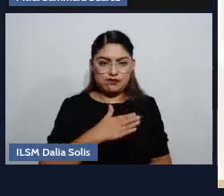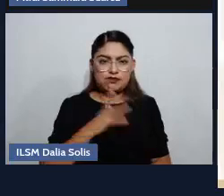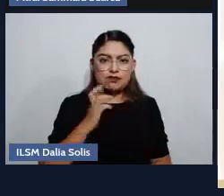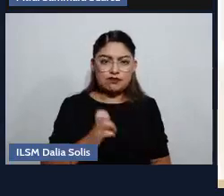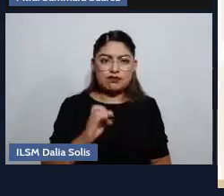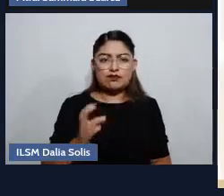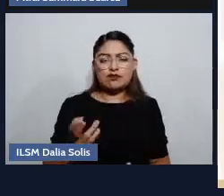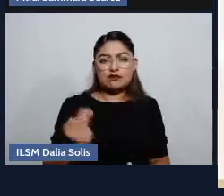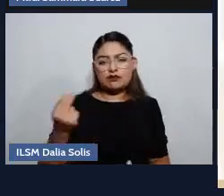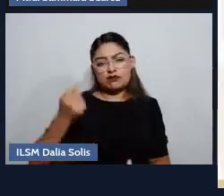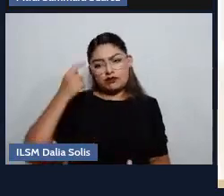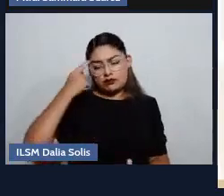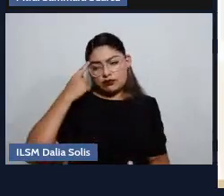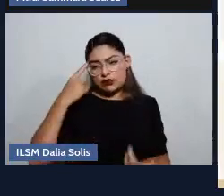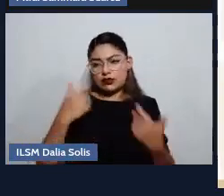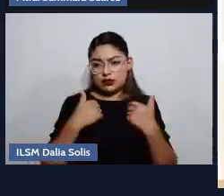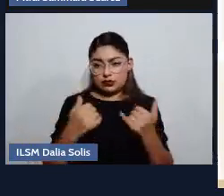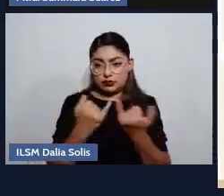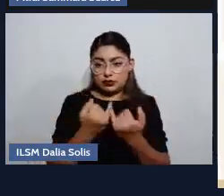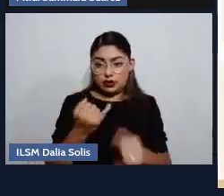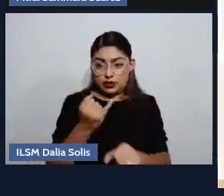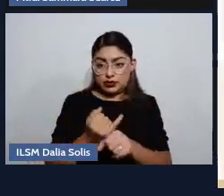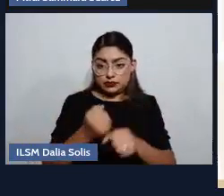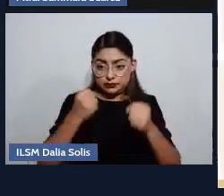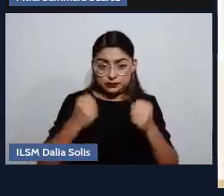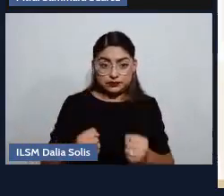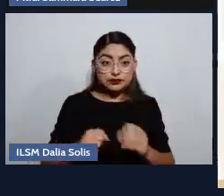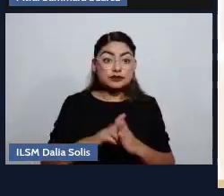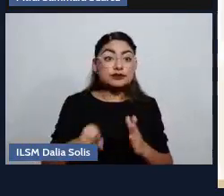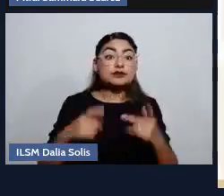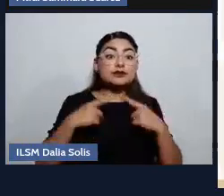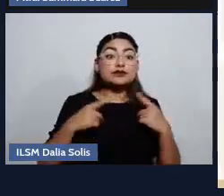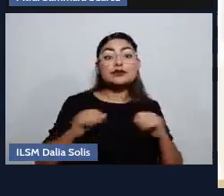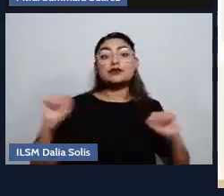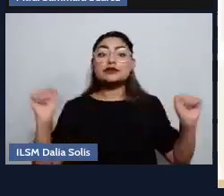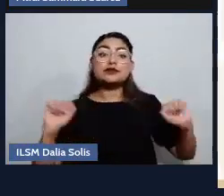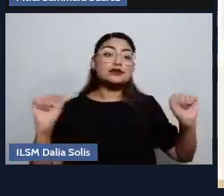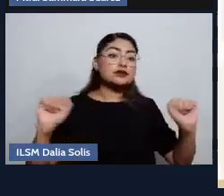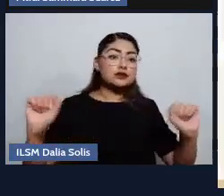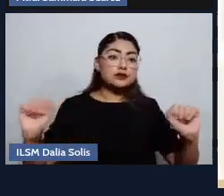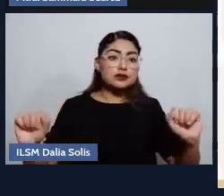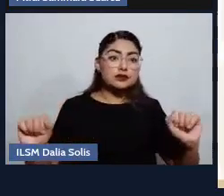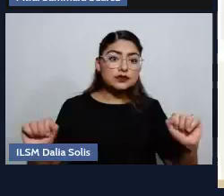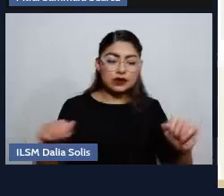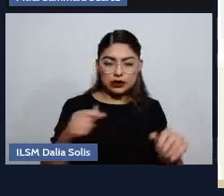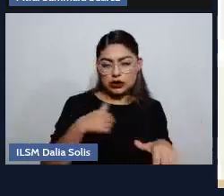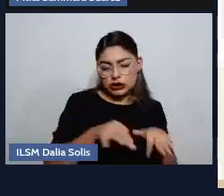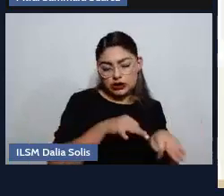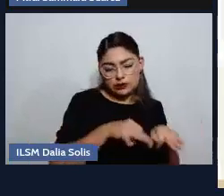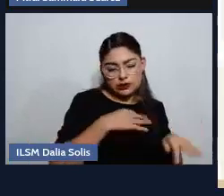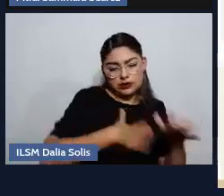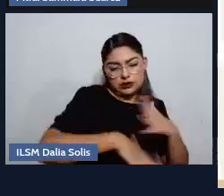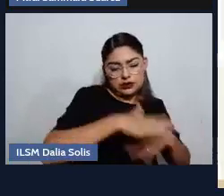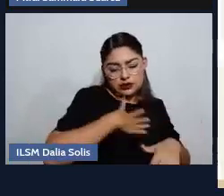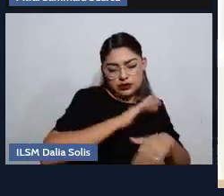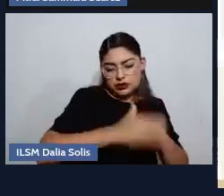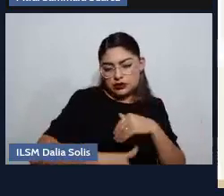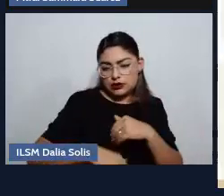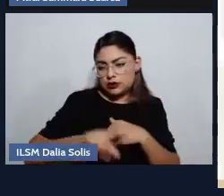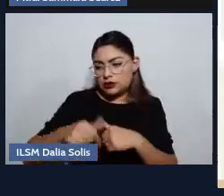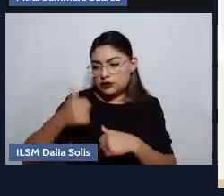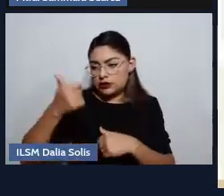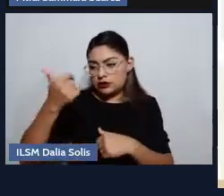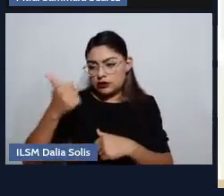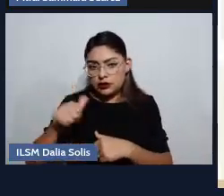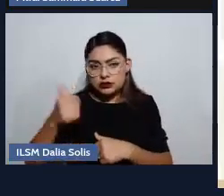inseguridad. ¿Quién se podría ir a correr después de una jornada larga de trabajo a las 8 o 9 de la noche a